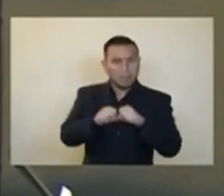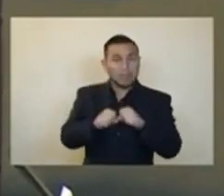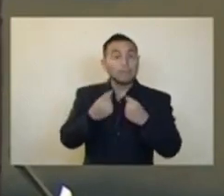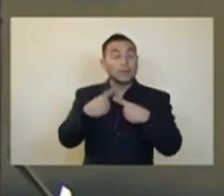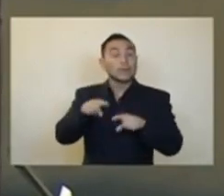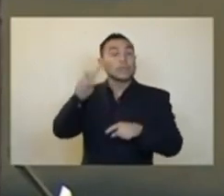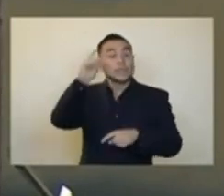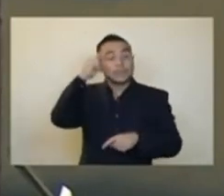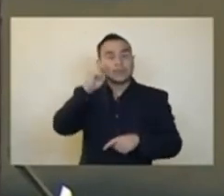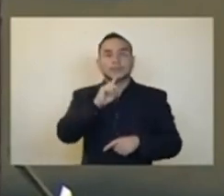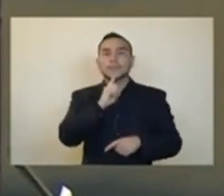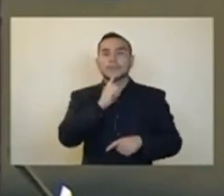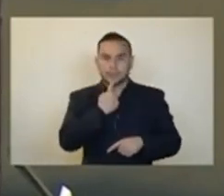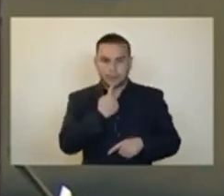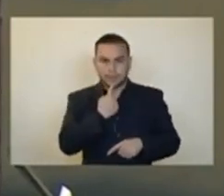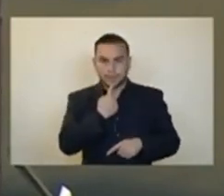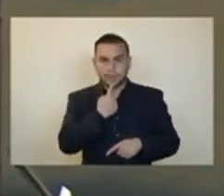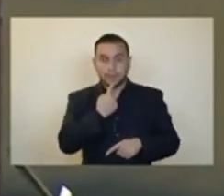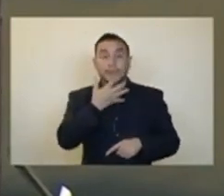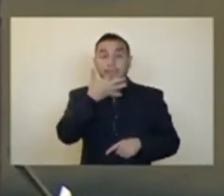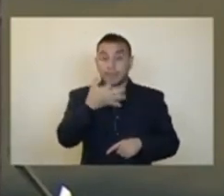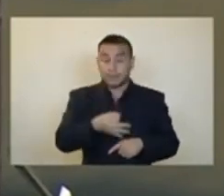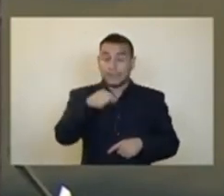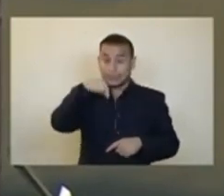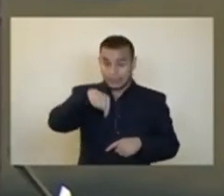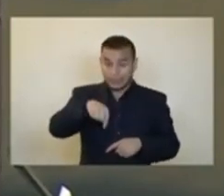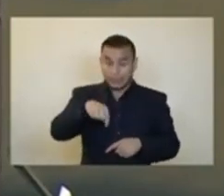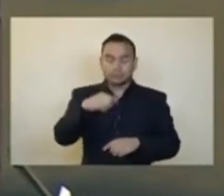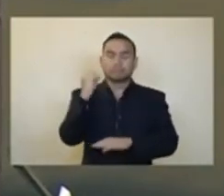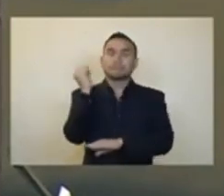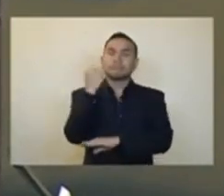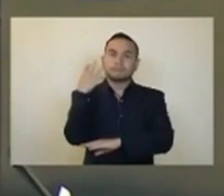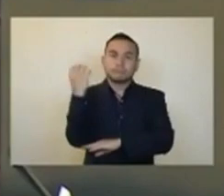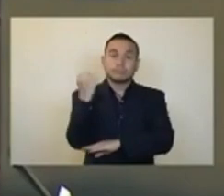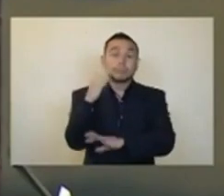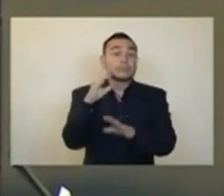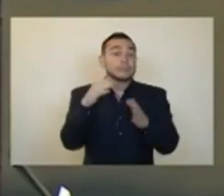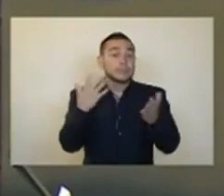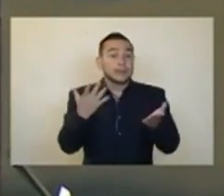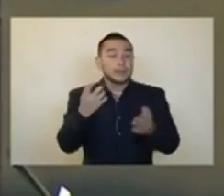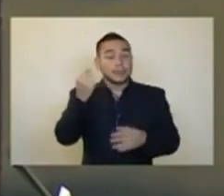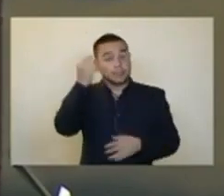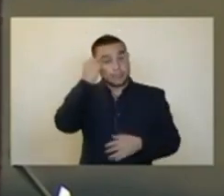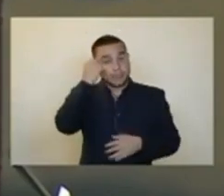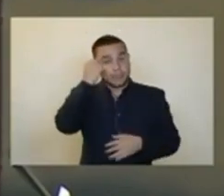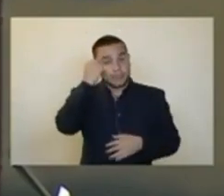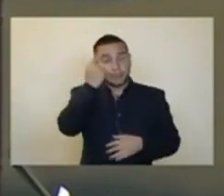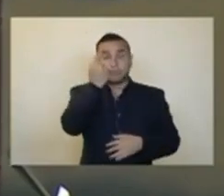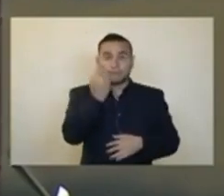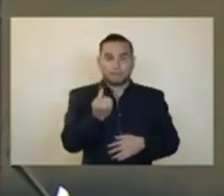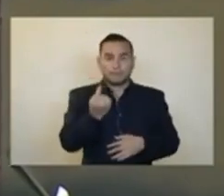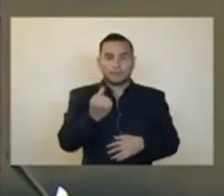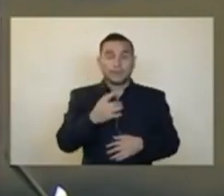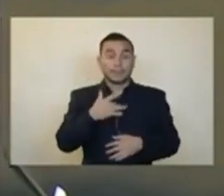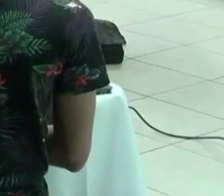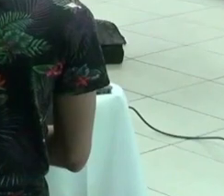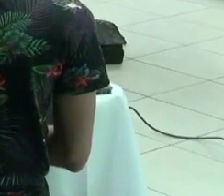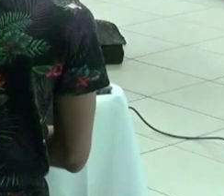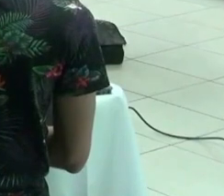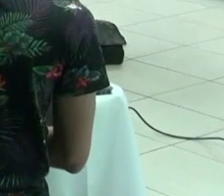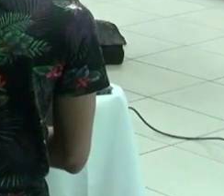lo estamos tomando en serio y esto es algo muy muy grave y creo que se da porque mucha gente piensa que probablemente son inmunes al